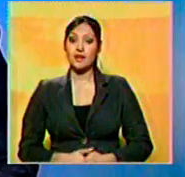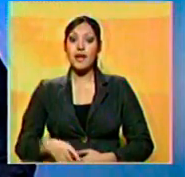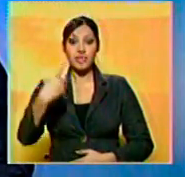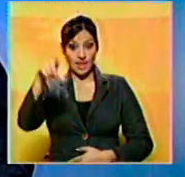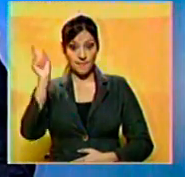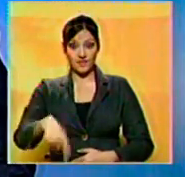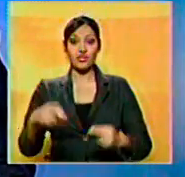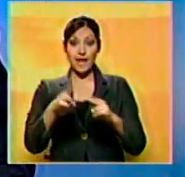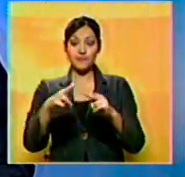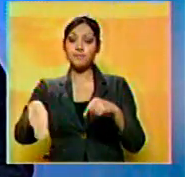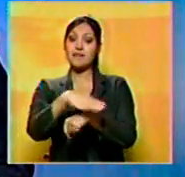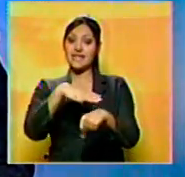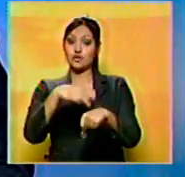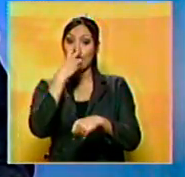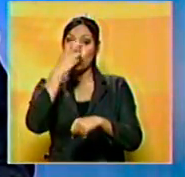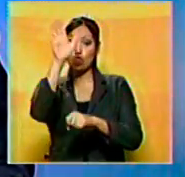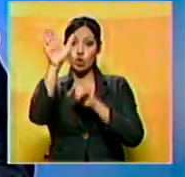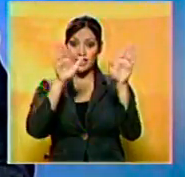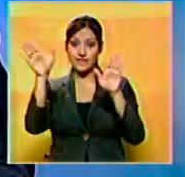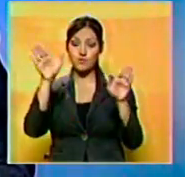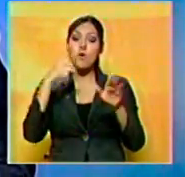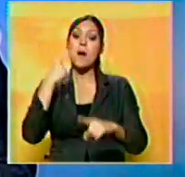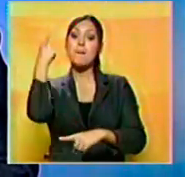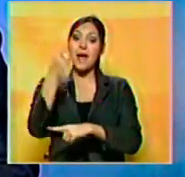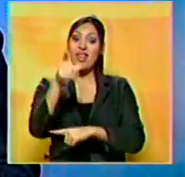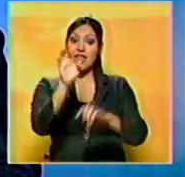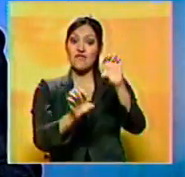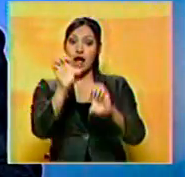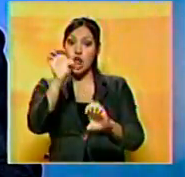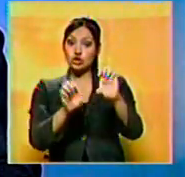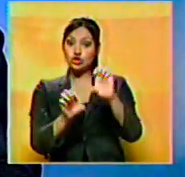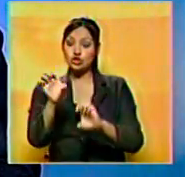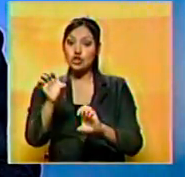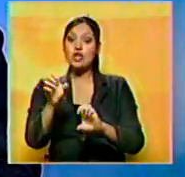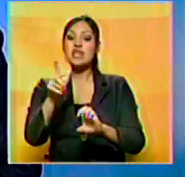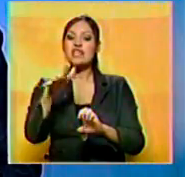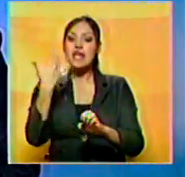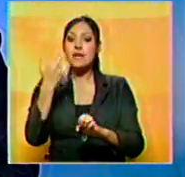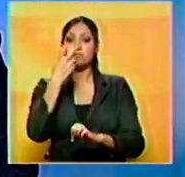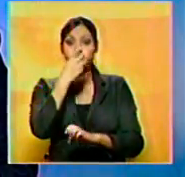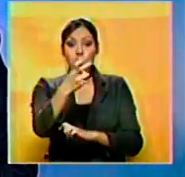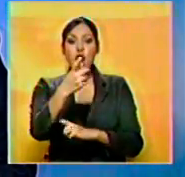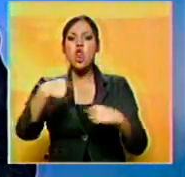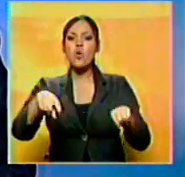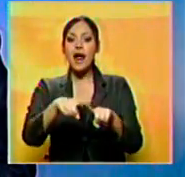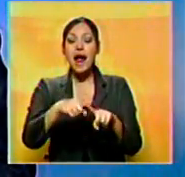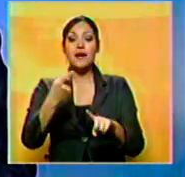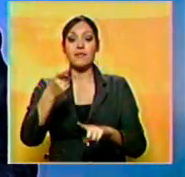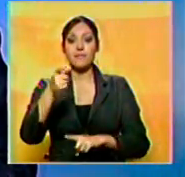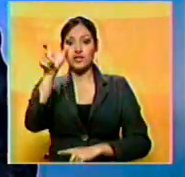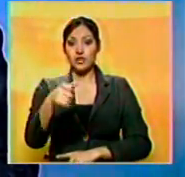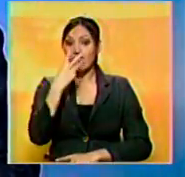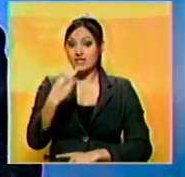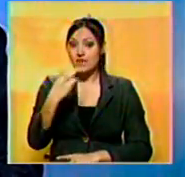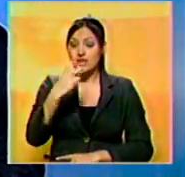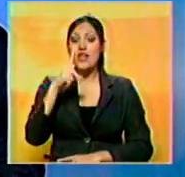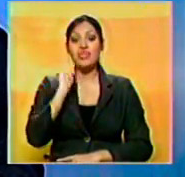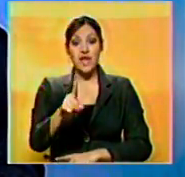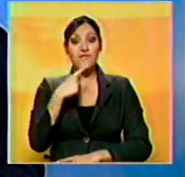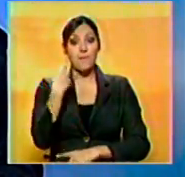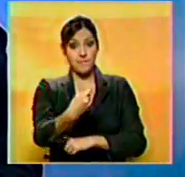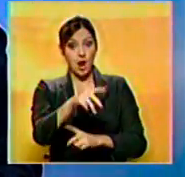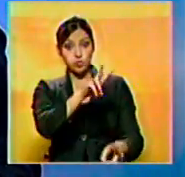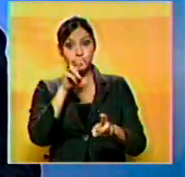También en el Táchira, el ministro del Turismo, Andrés Izarra, ordenó una inspección de los operadores turísticos en la región para exigir el cumplimiento del pago de